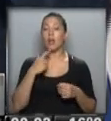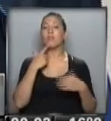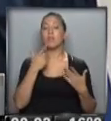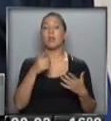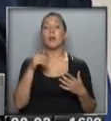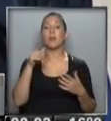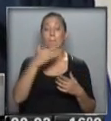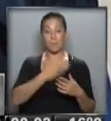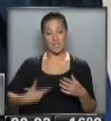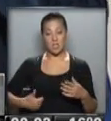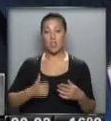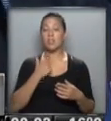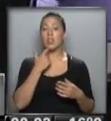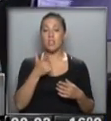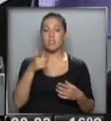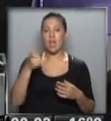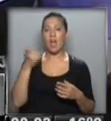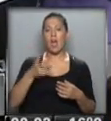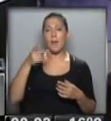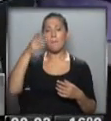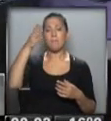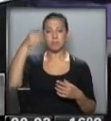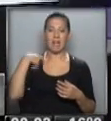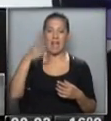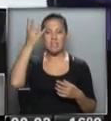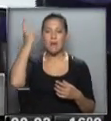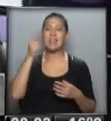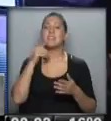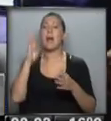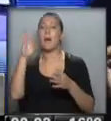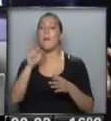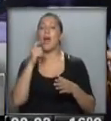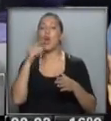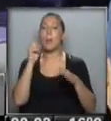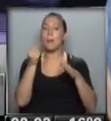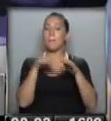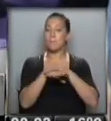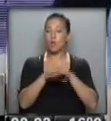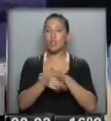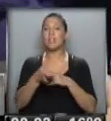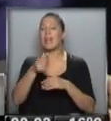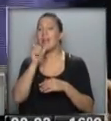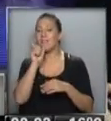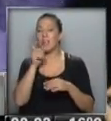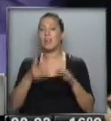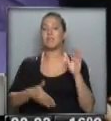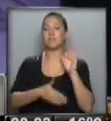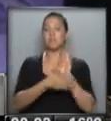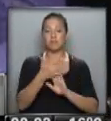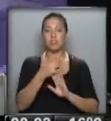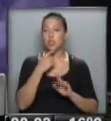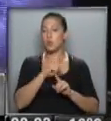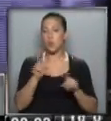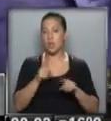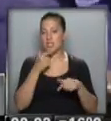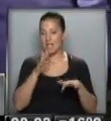señaló que parece que él tiene mucha experiencia en venir a los bancos uruguayos depositar tomar un café e irse olímpico no esn